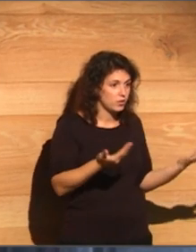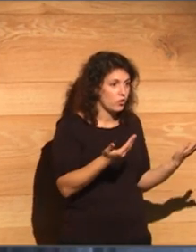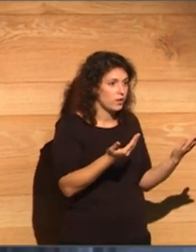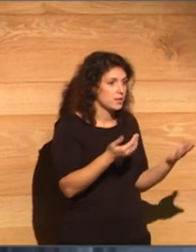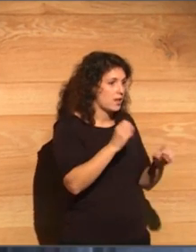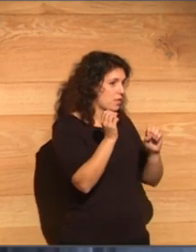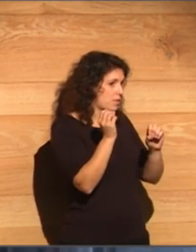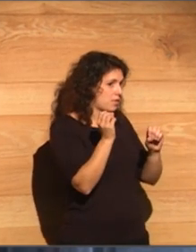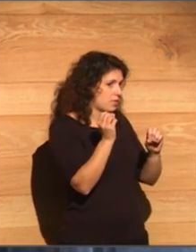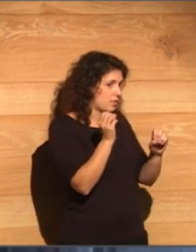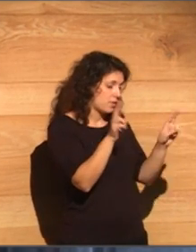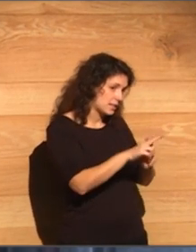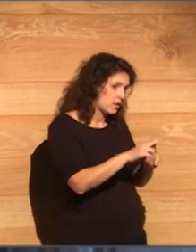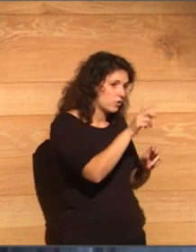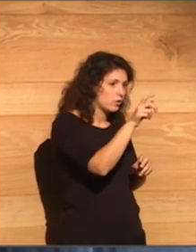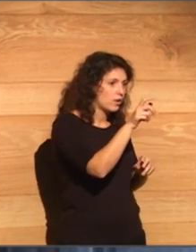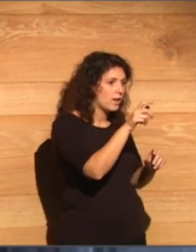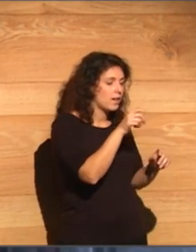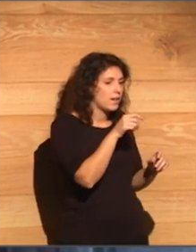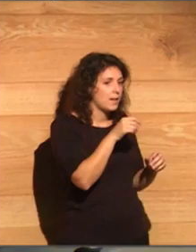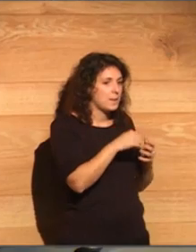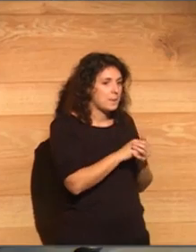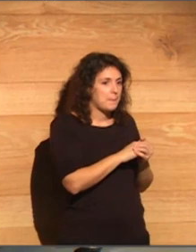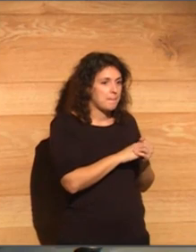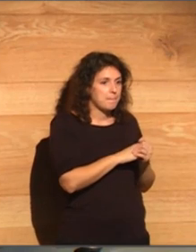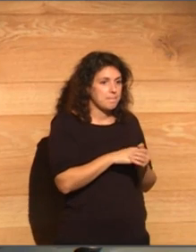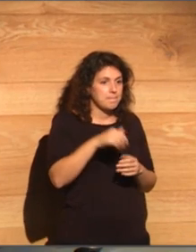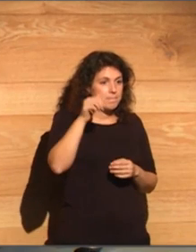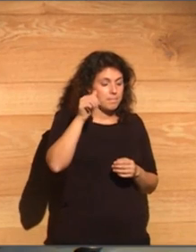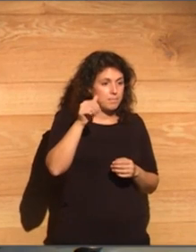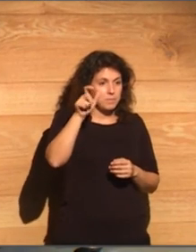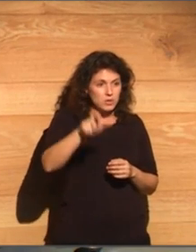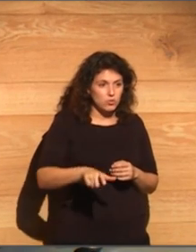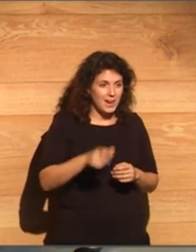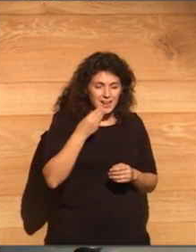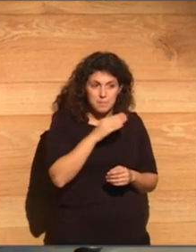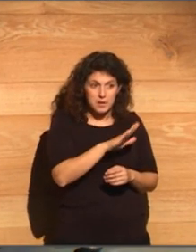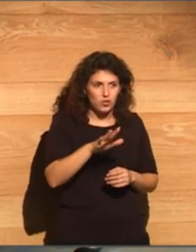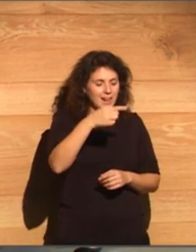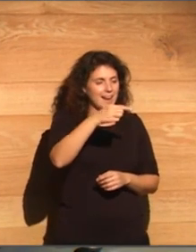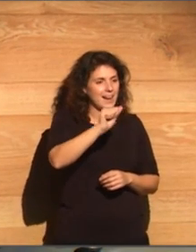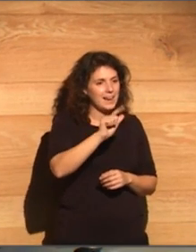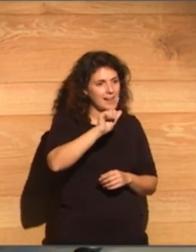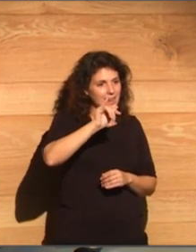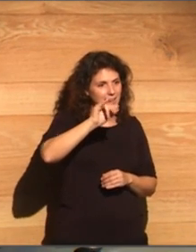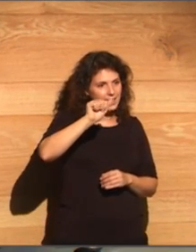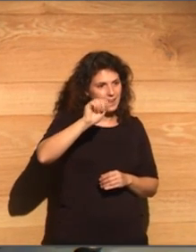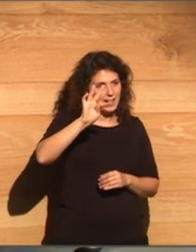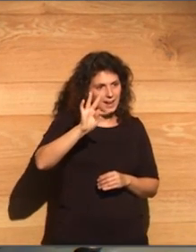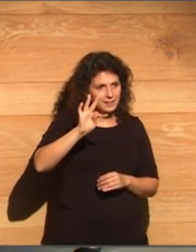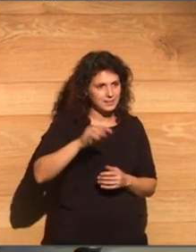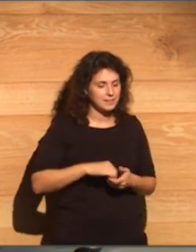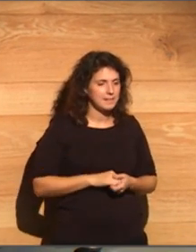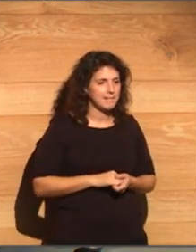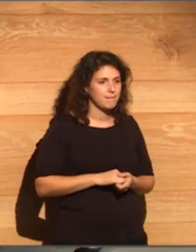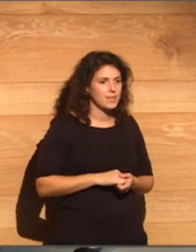la ministra de Cultura. Hay un personaje que es el más despreciable de todos, que es seguramente el mejor, que es el de Galiardo, ¿no? El que hace con Luis